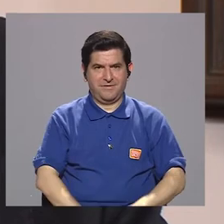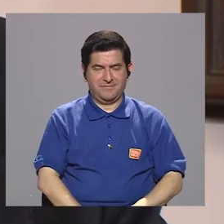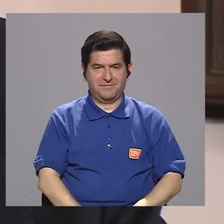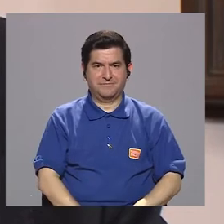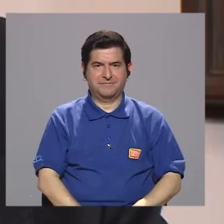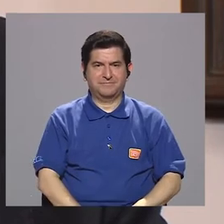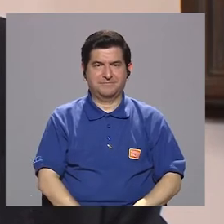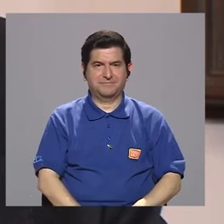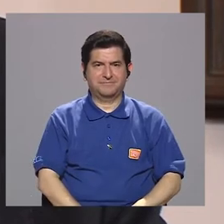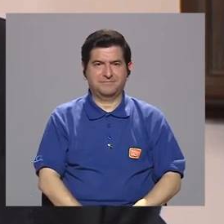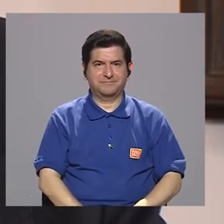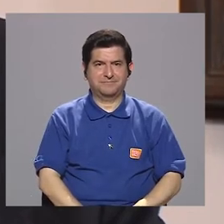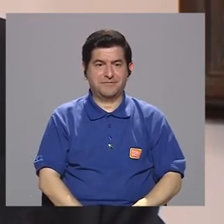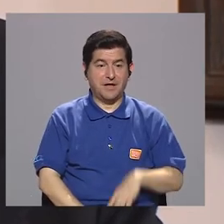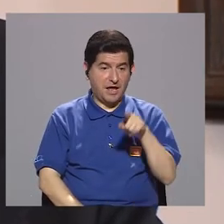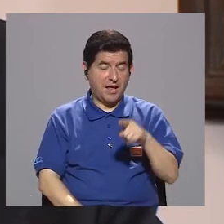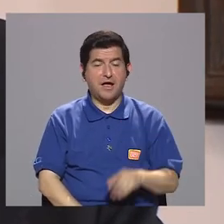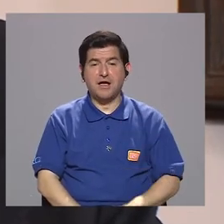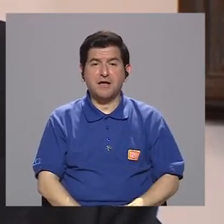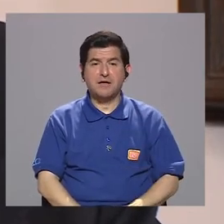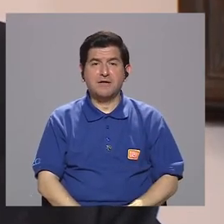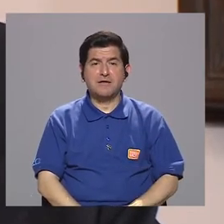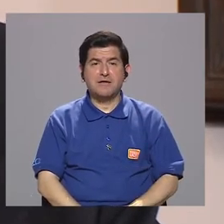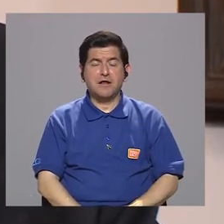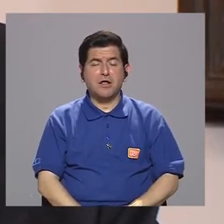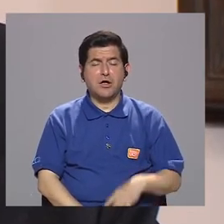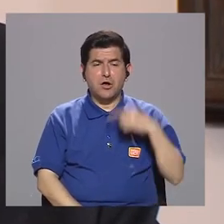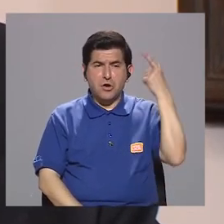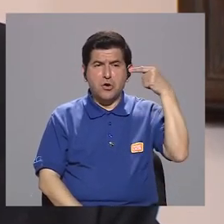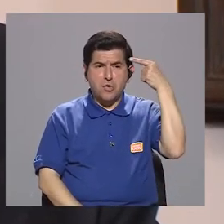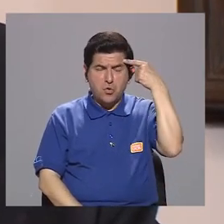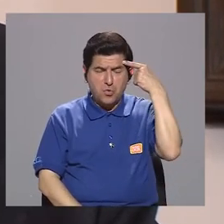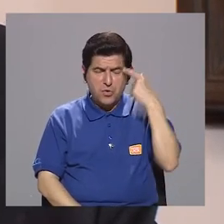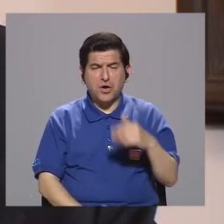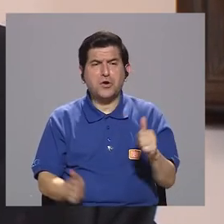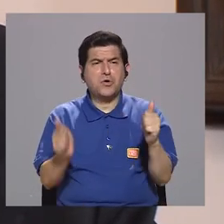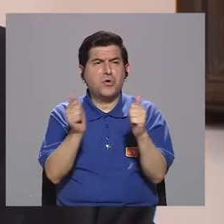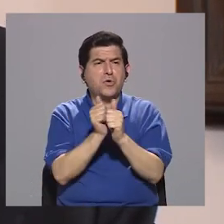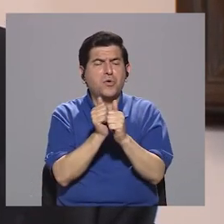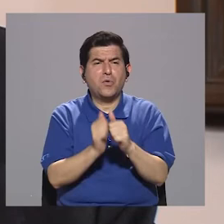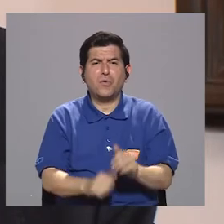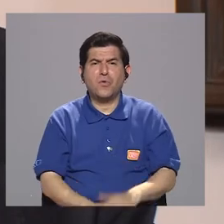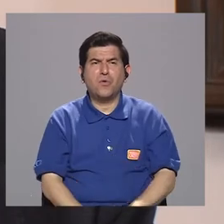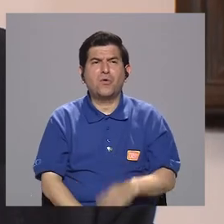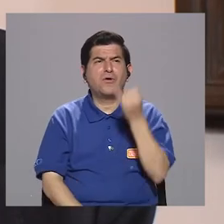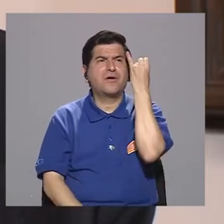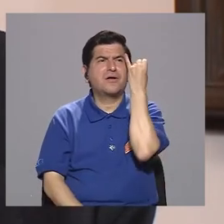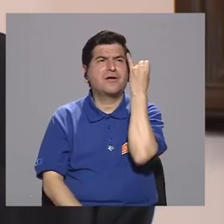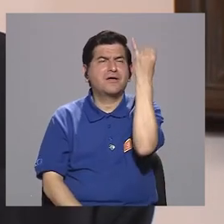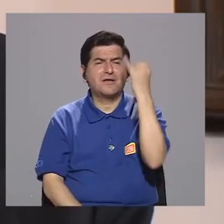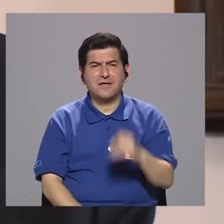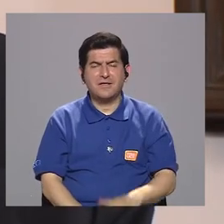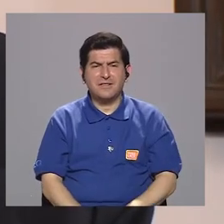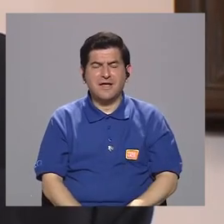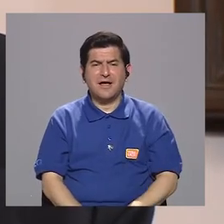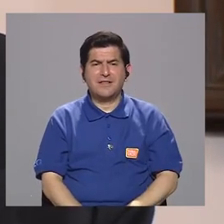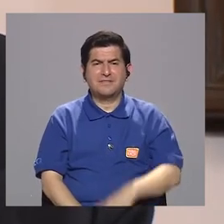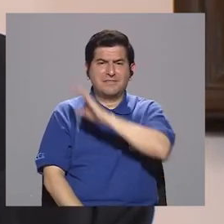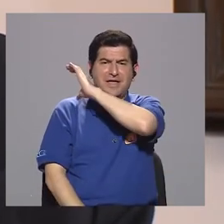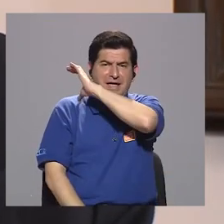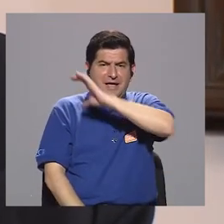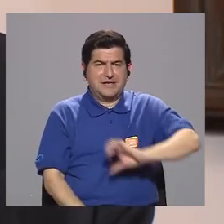a formalizar su gobierno bajo la égida del cristianismo